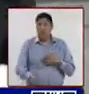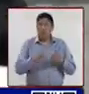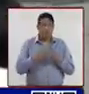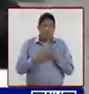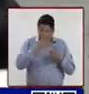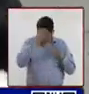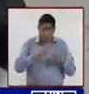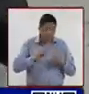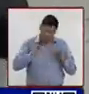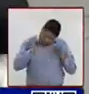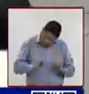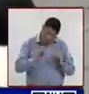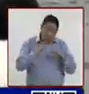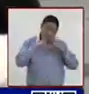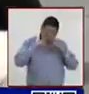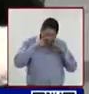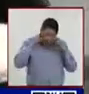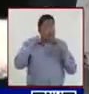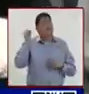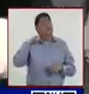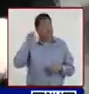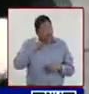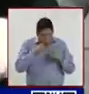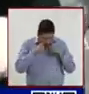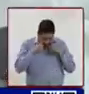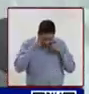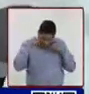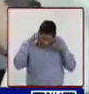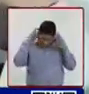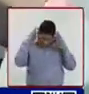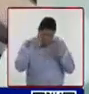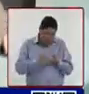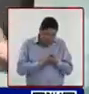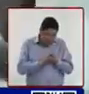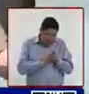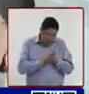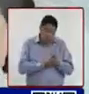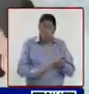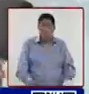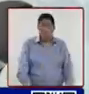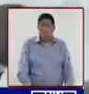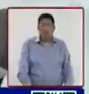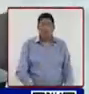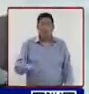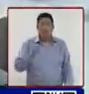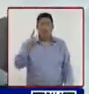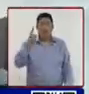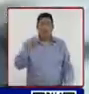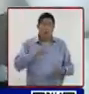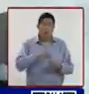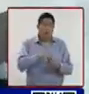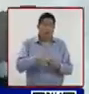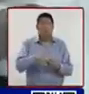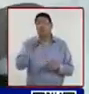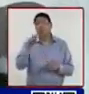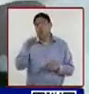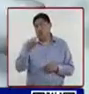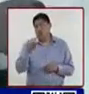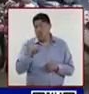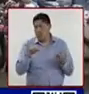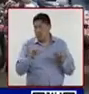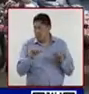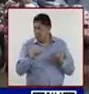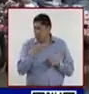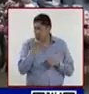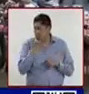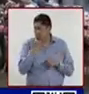de la decisión, dice no, yo me quedo con el barbijo. Yo me quedo con el barbijo y el alcohol. Porque no solamente es el COVID, ¿no? No, está